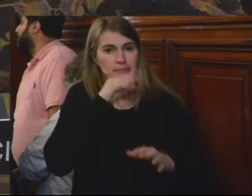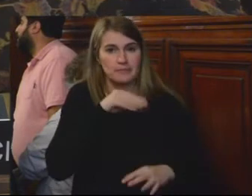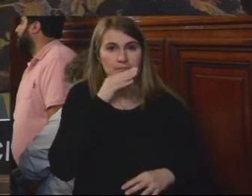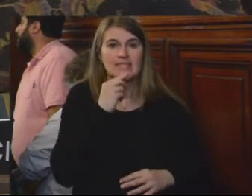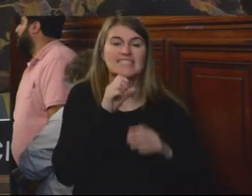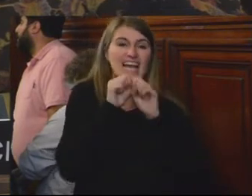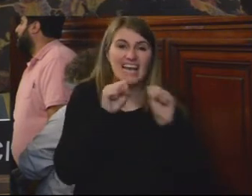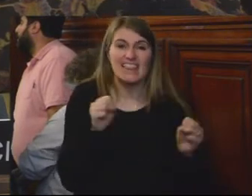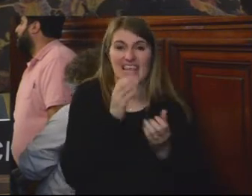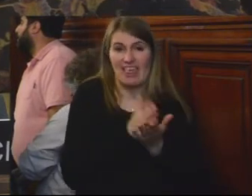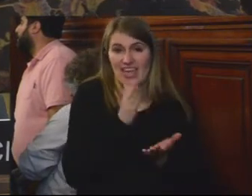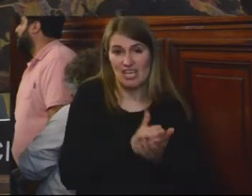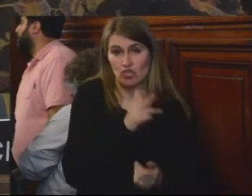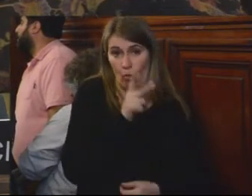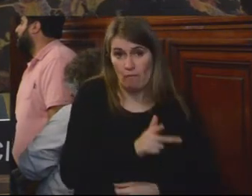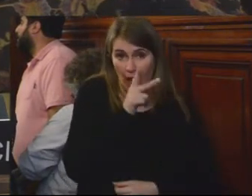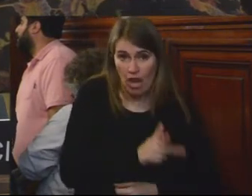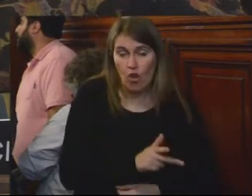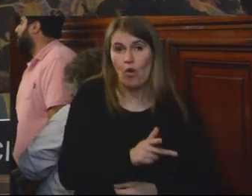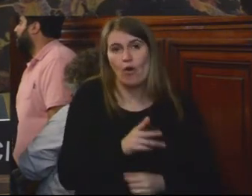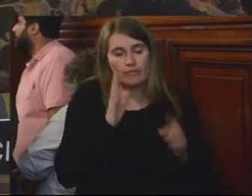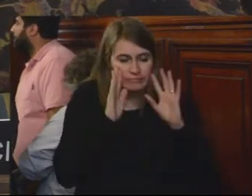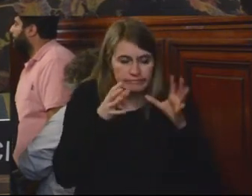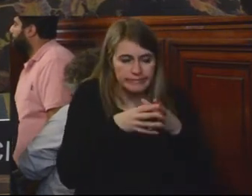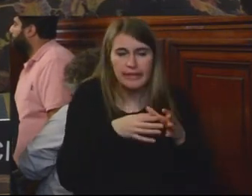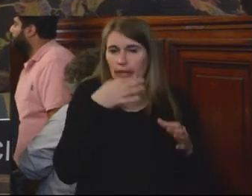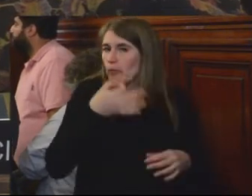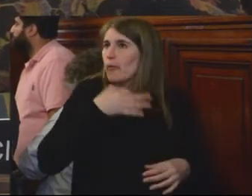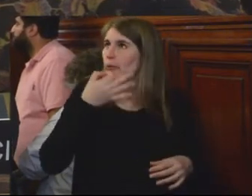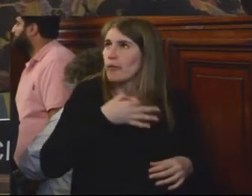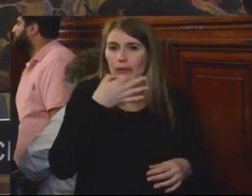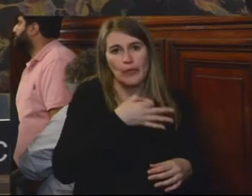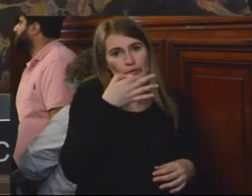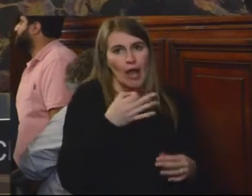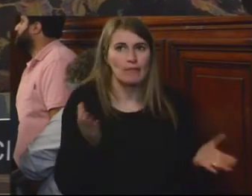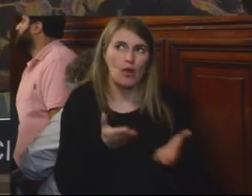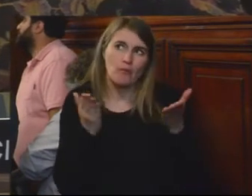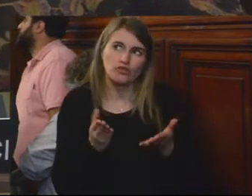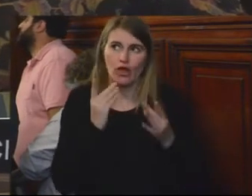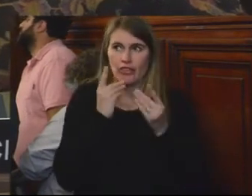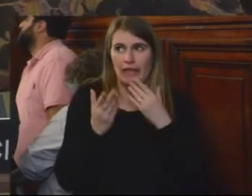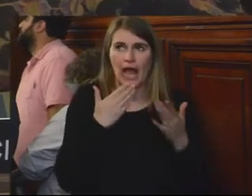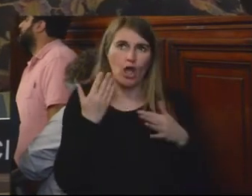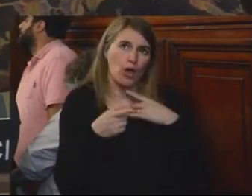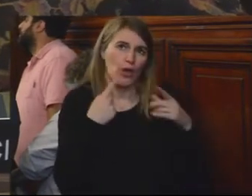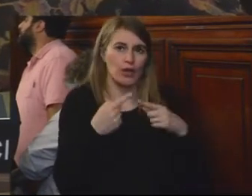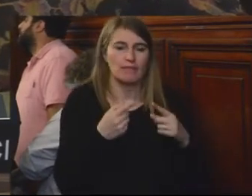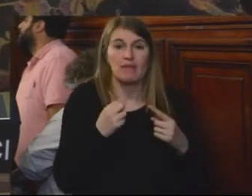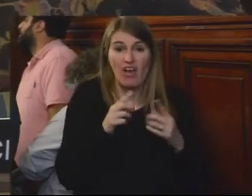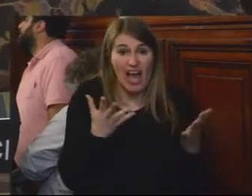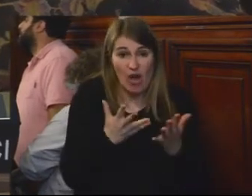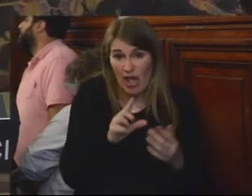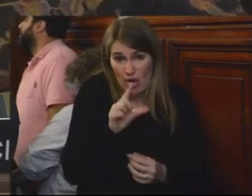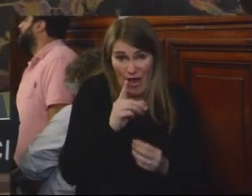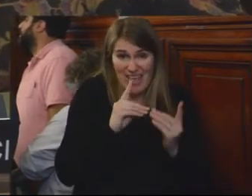derechos humanos o el estado más allá de un discurso una enunciación de promoción del diálogo en este momento no está teniendo diálogo